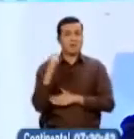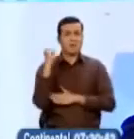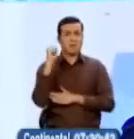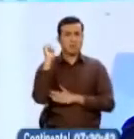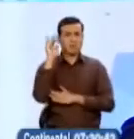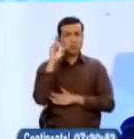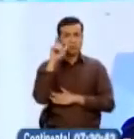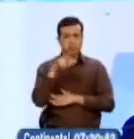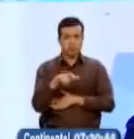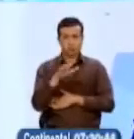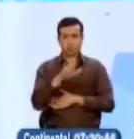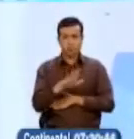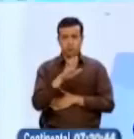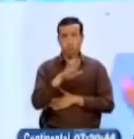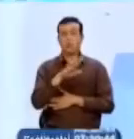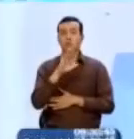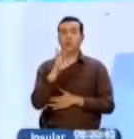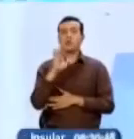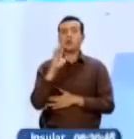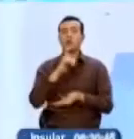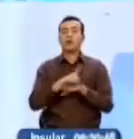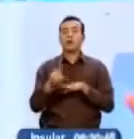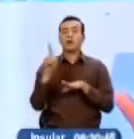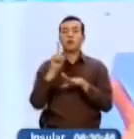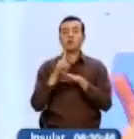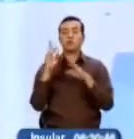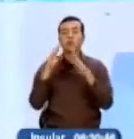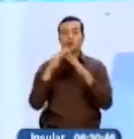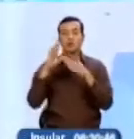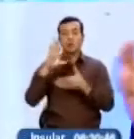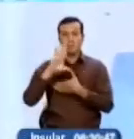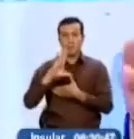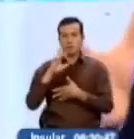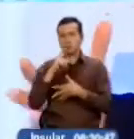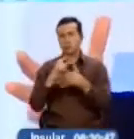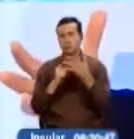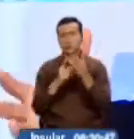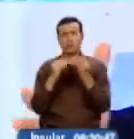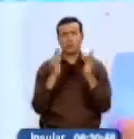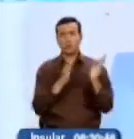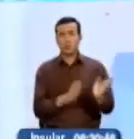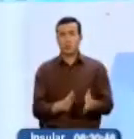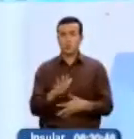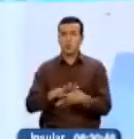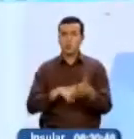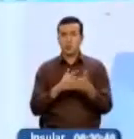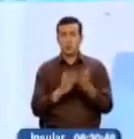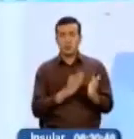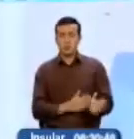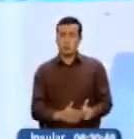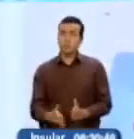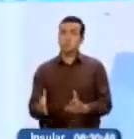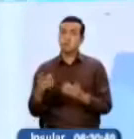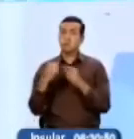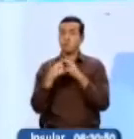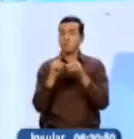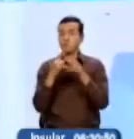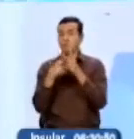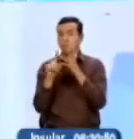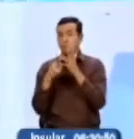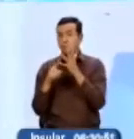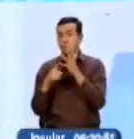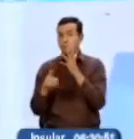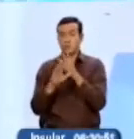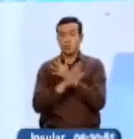el crítico jorge fornet director de la casa de las américas entonces tenemos una programación muy variada que